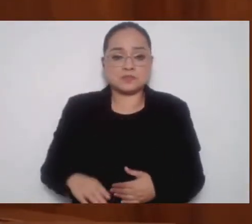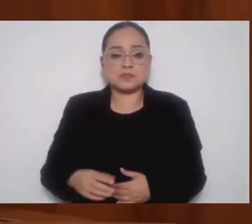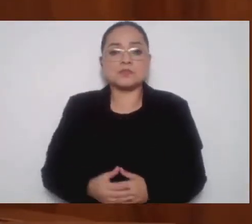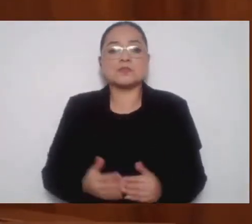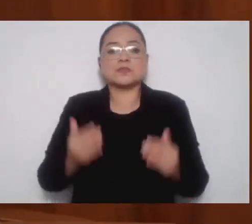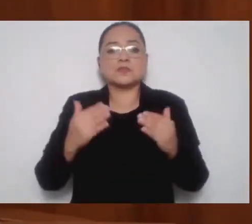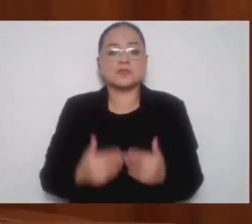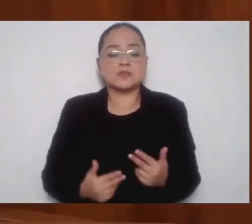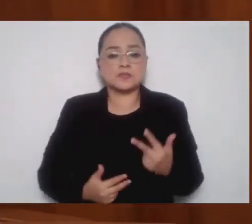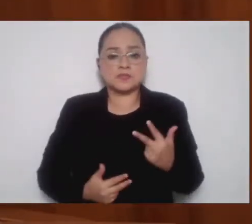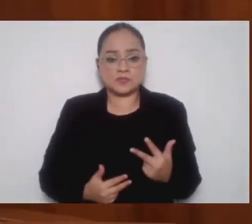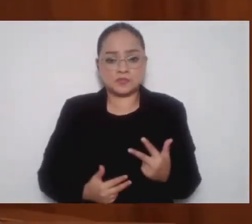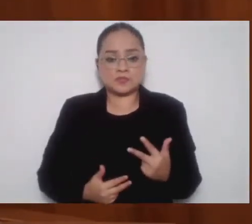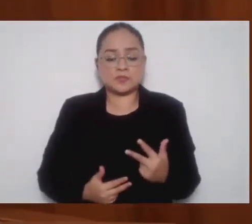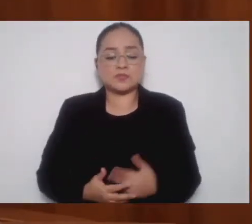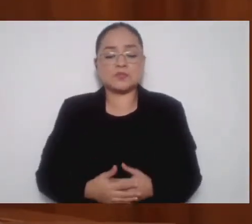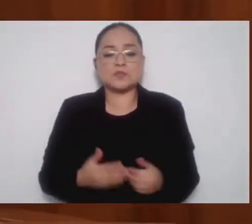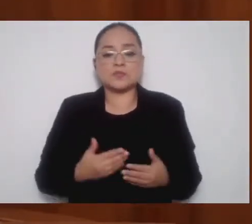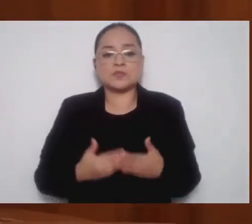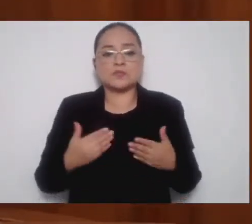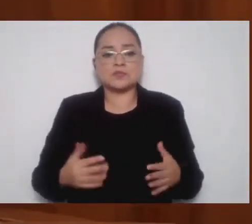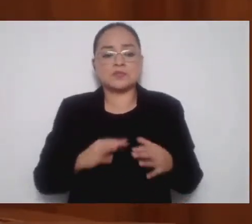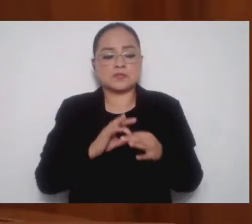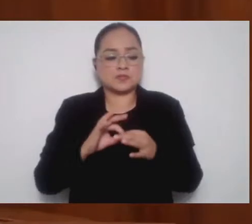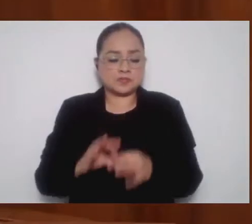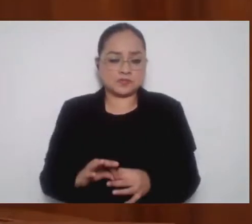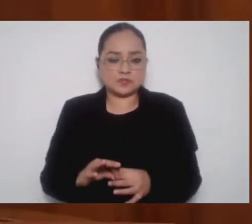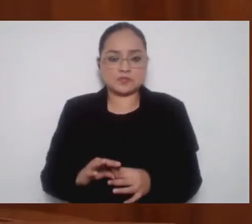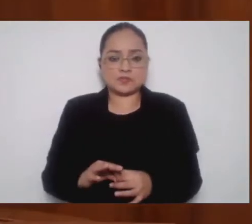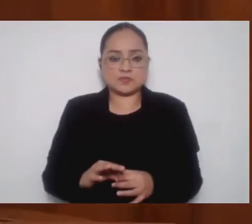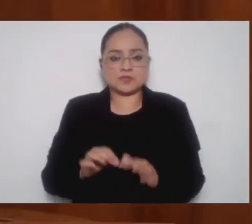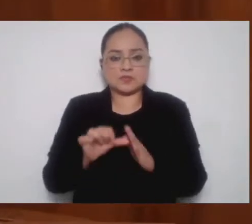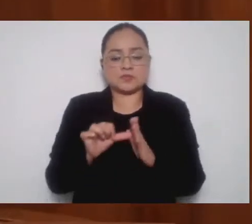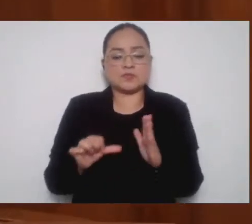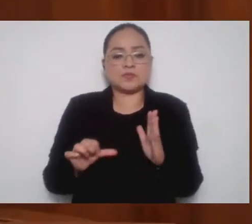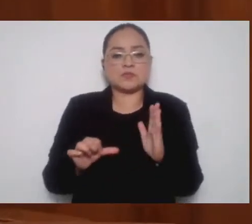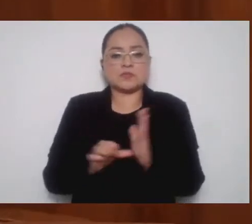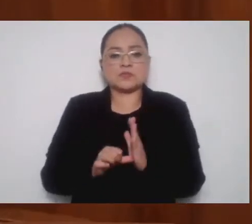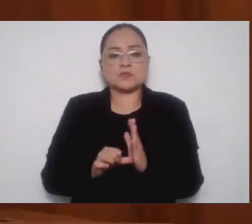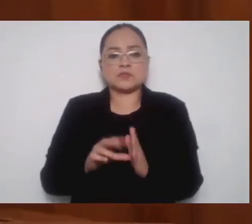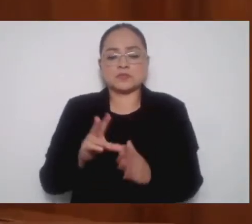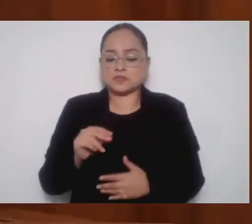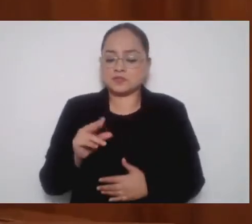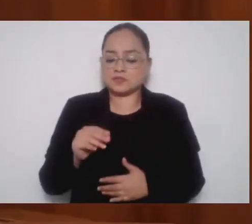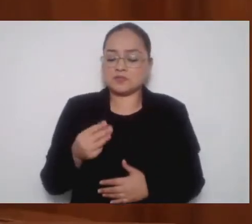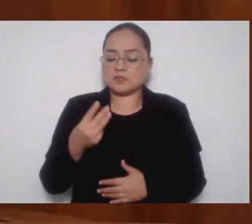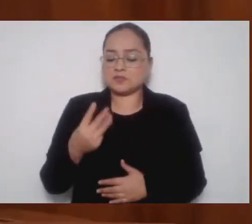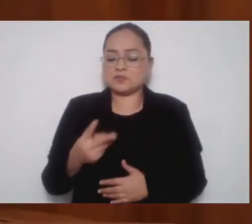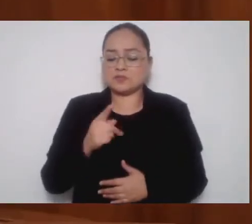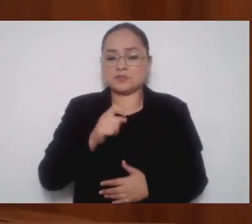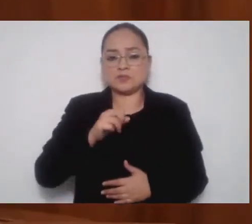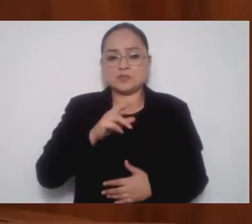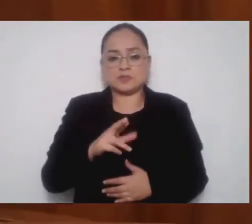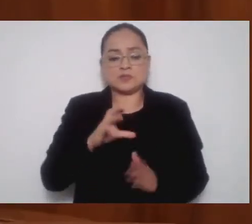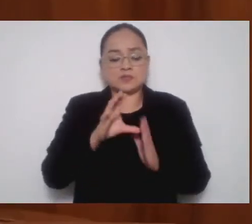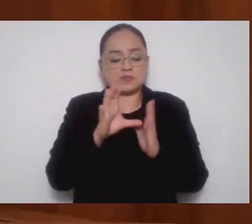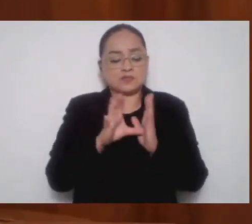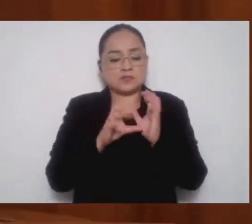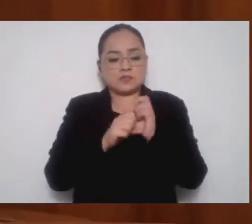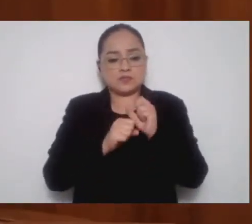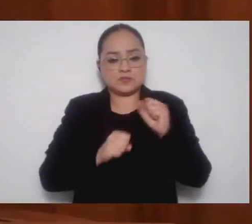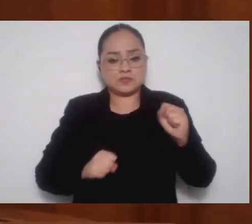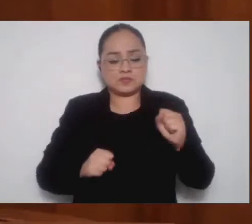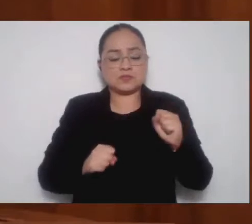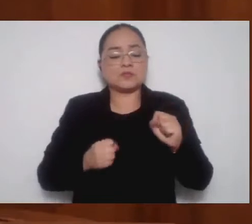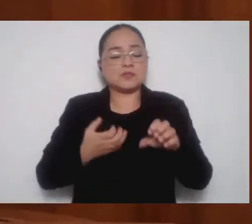correspondiente. 8. De conformidad con el tercer párrafo del artículo 83 ter de la